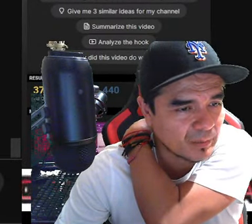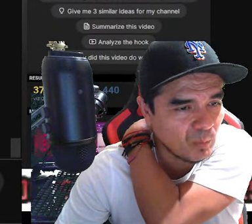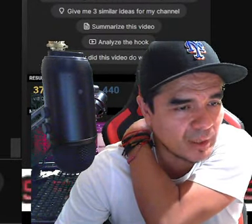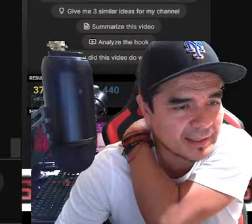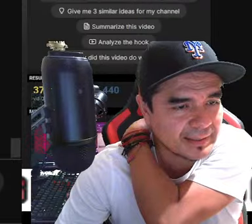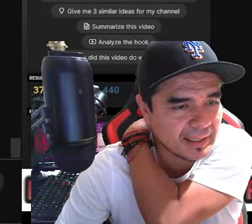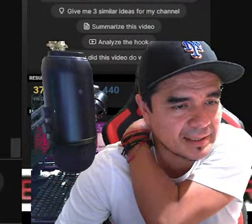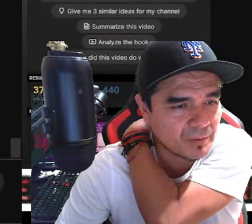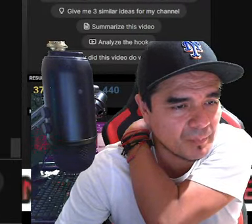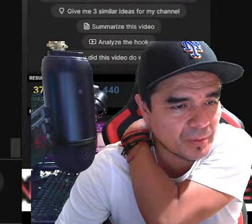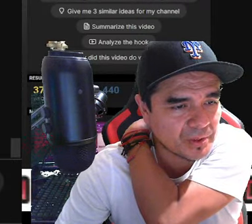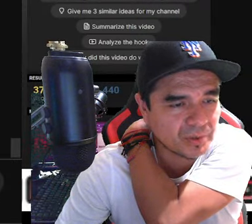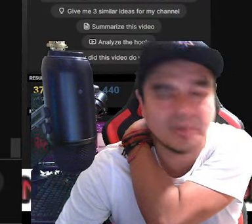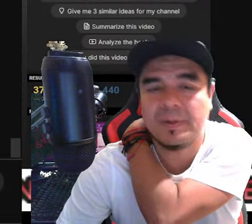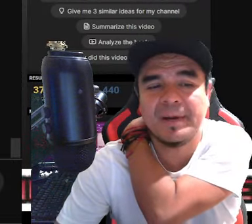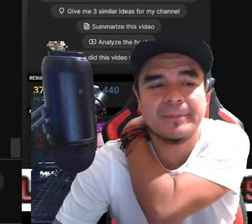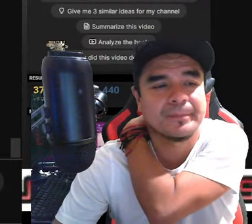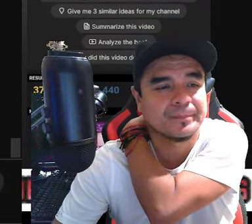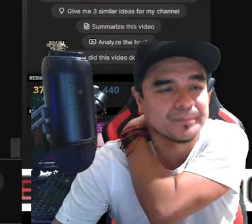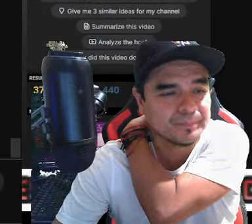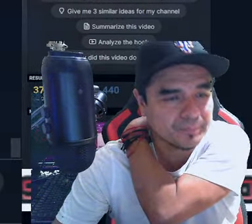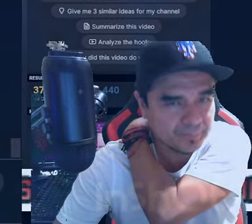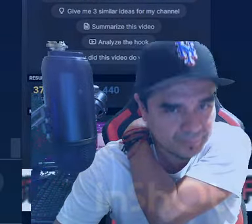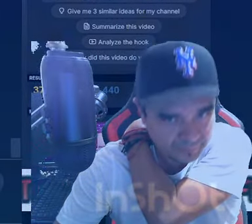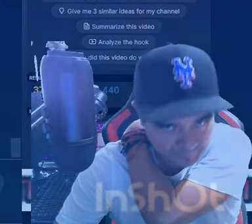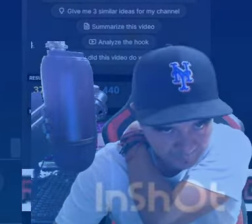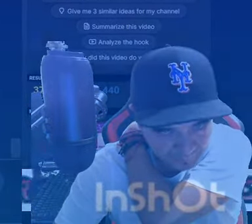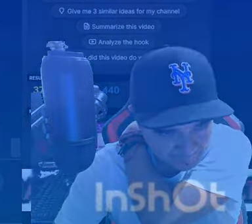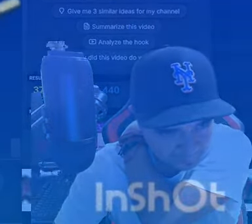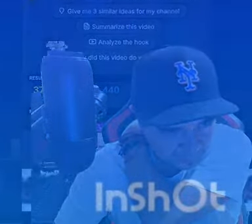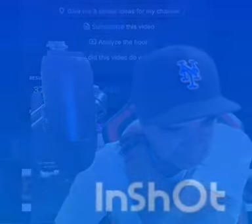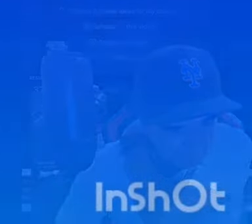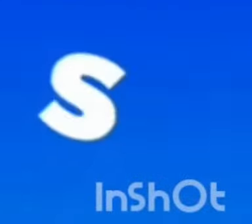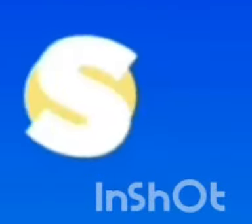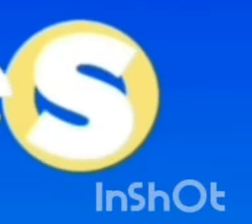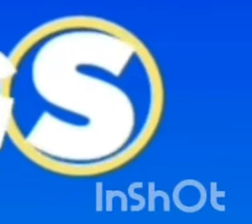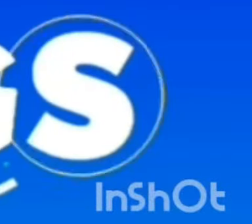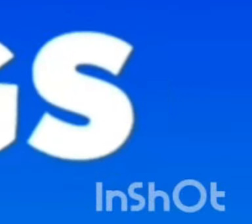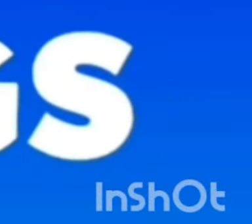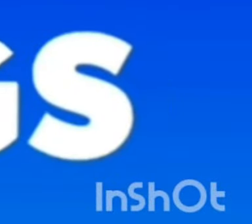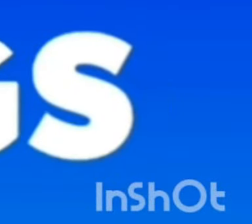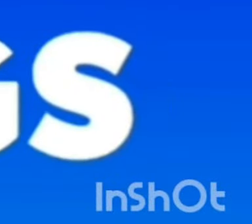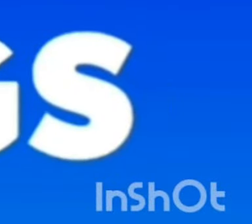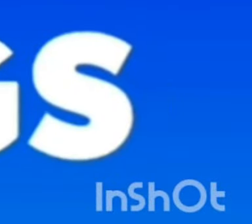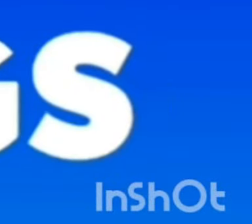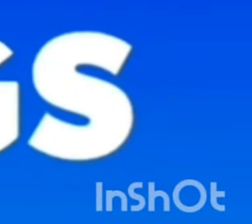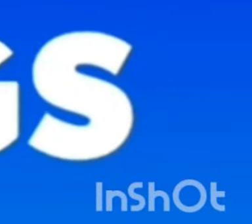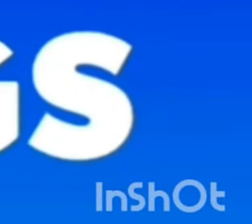tengan buenas tardes y buen provechito. Bye, bye. Víctor Blogs.